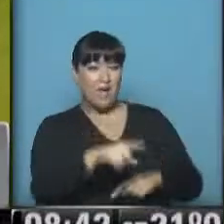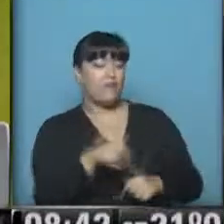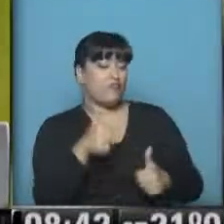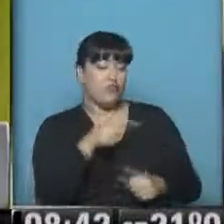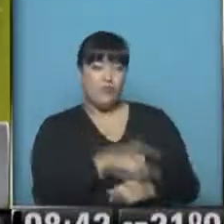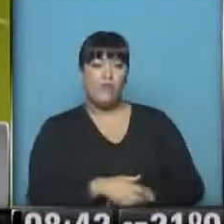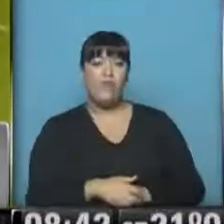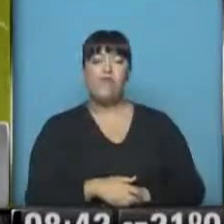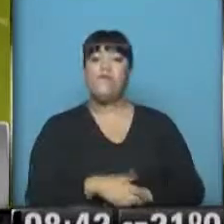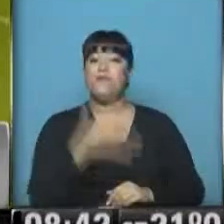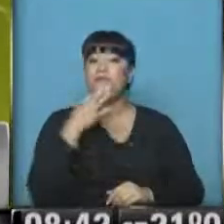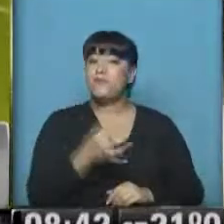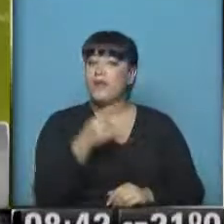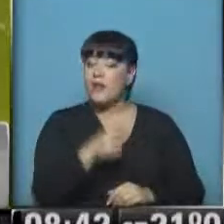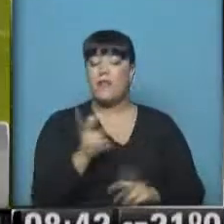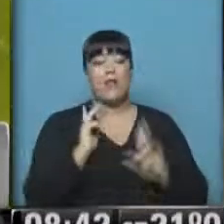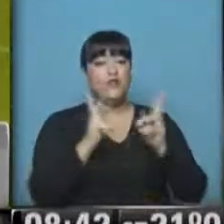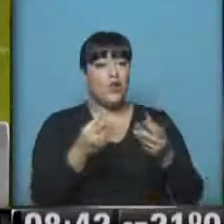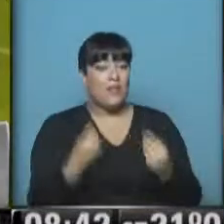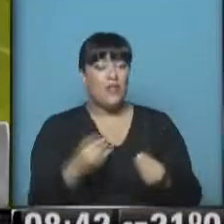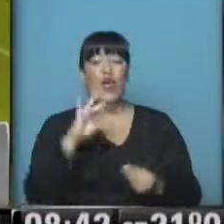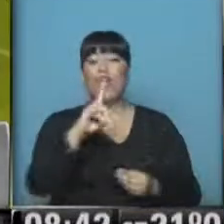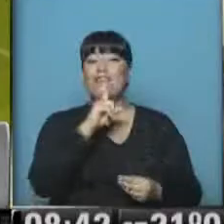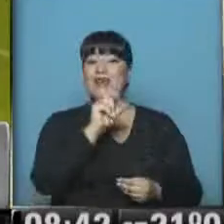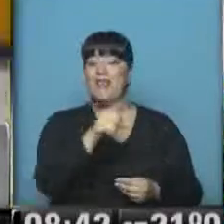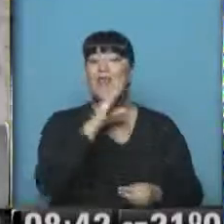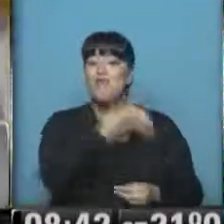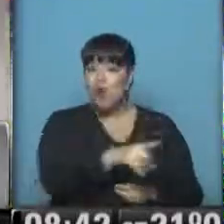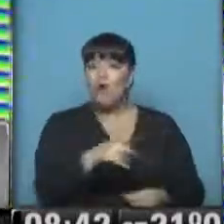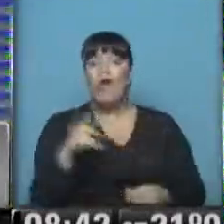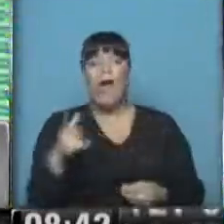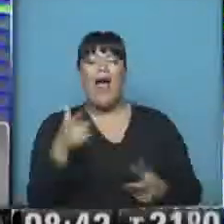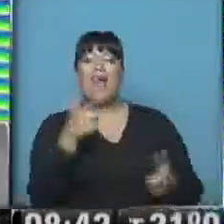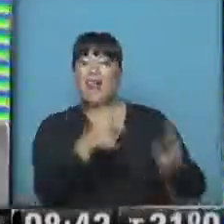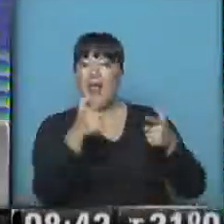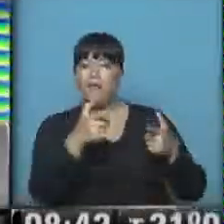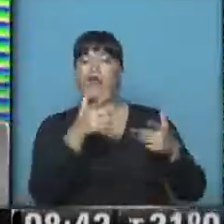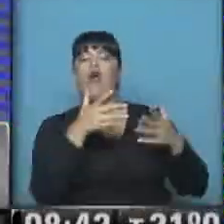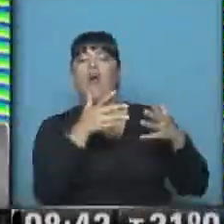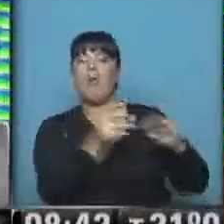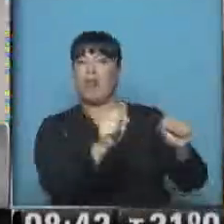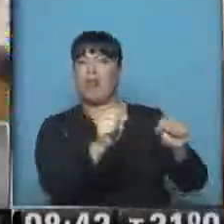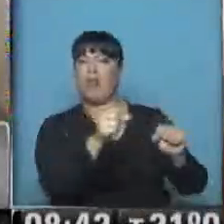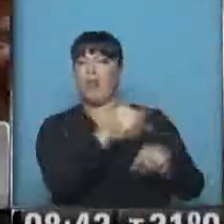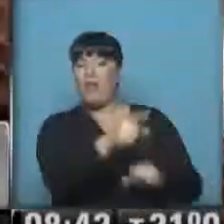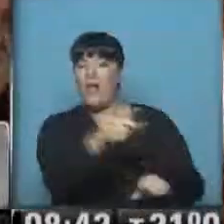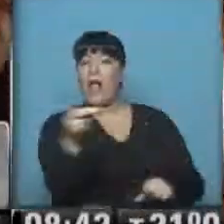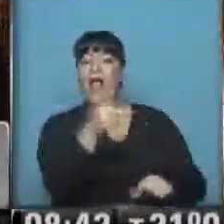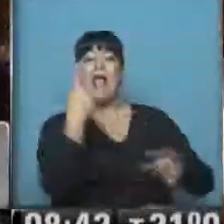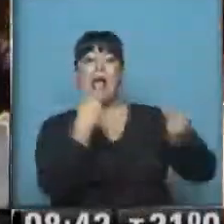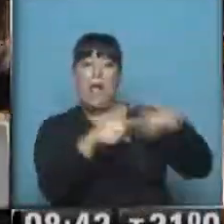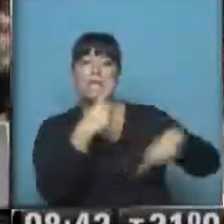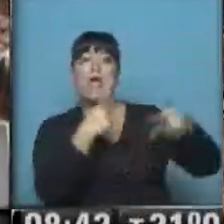En realidad, lo que digo que tiene Arruabarrena, que ha encontrado en sus delanteros, es que los varía y